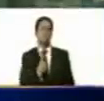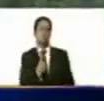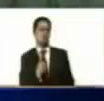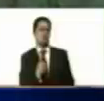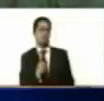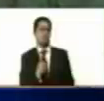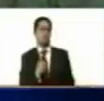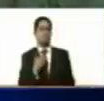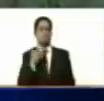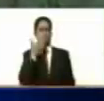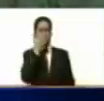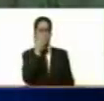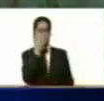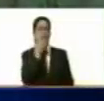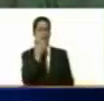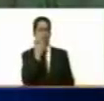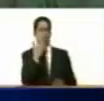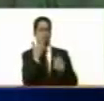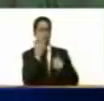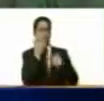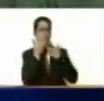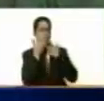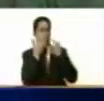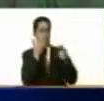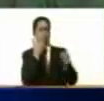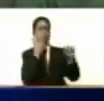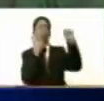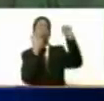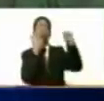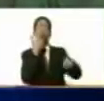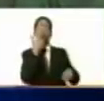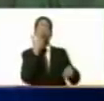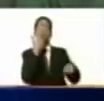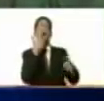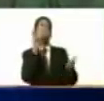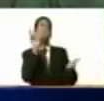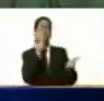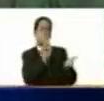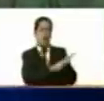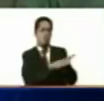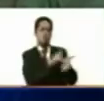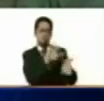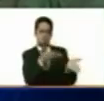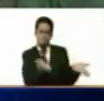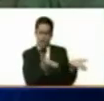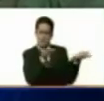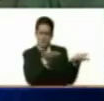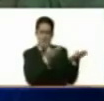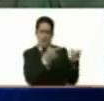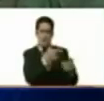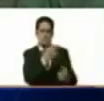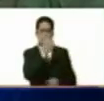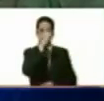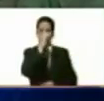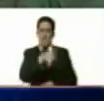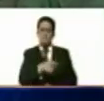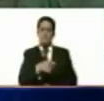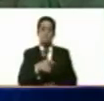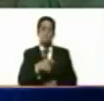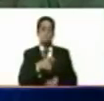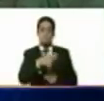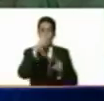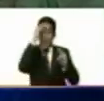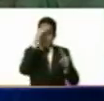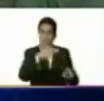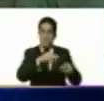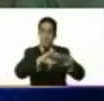través del comandante estratégico operacional, di la orden de tomar todas las medidas para ejercer nuestra soberanía